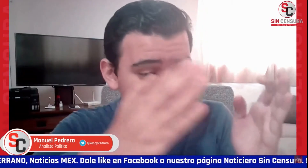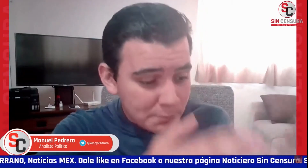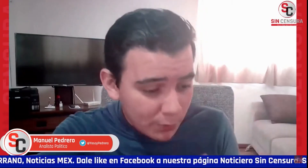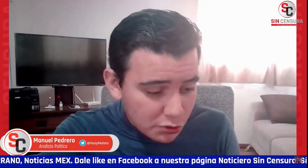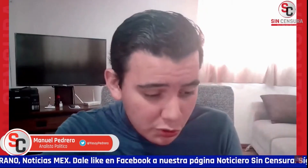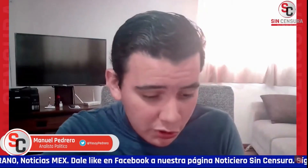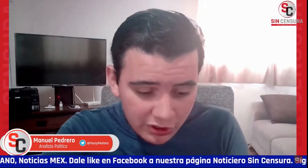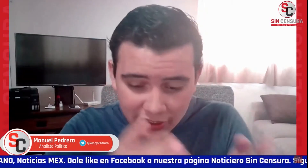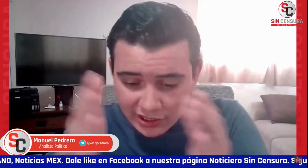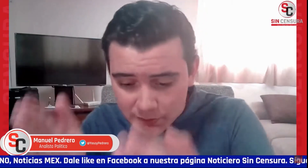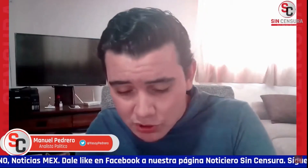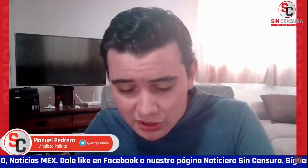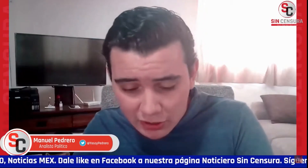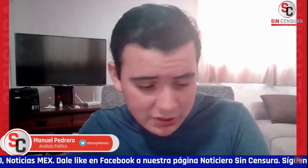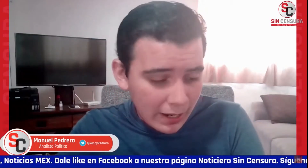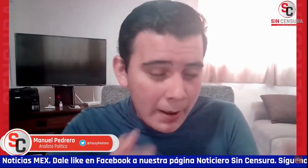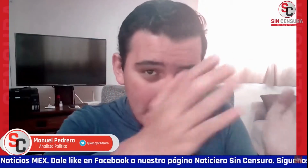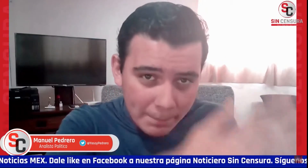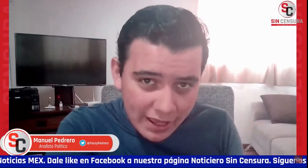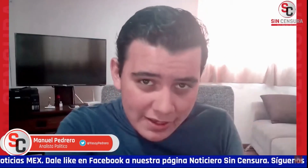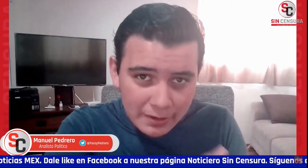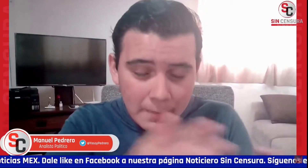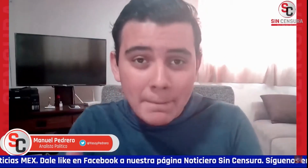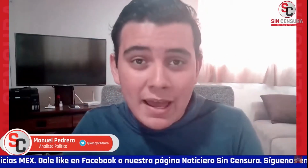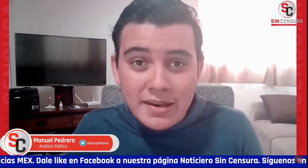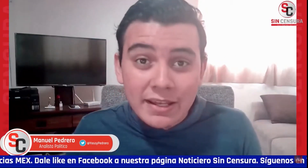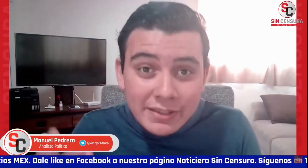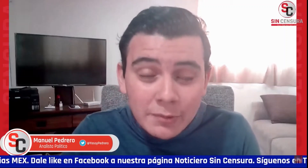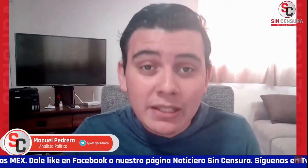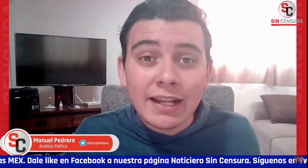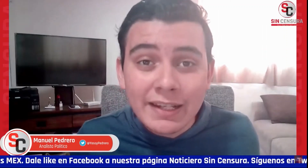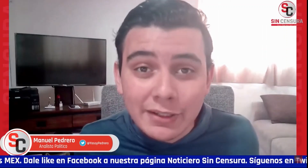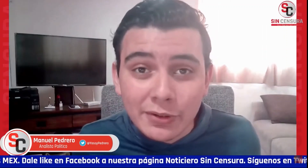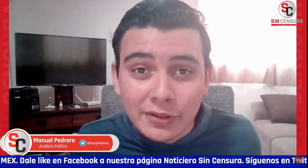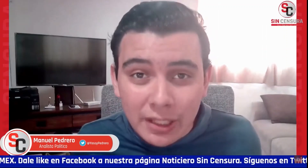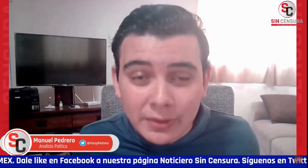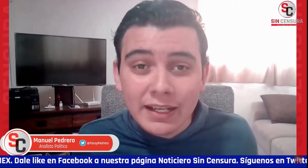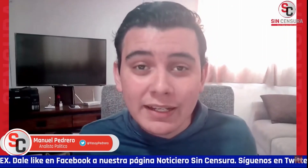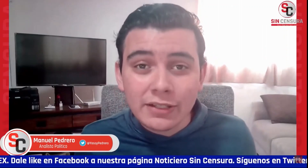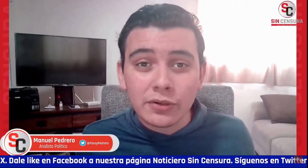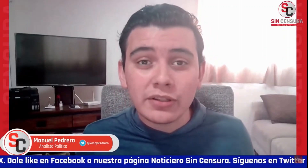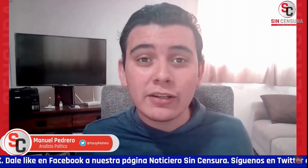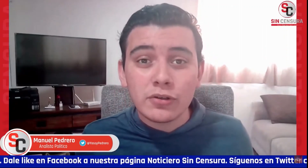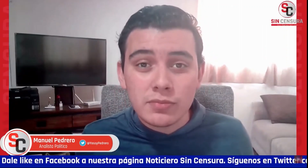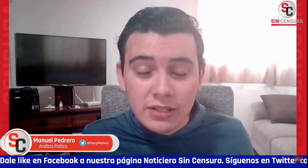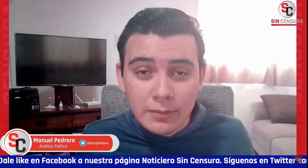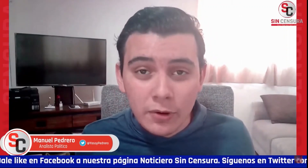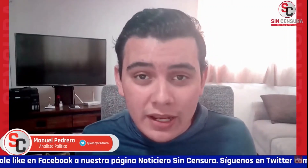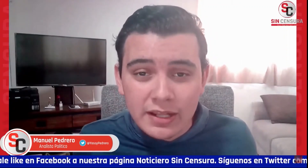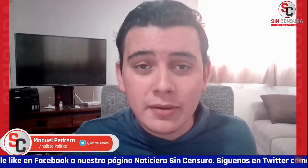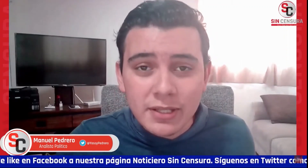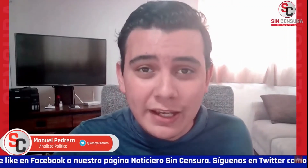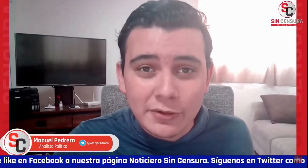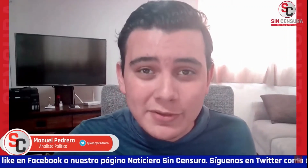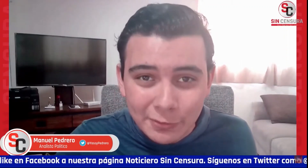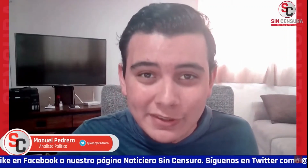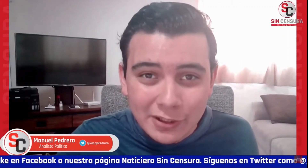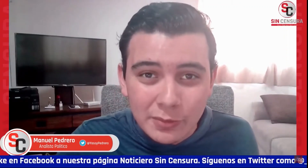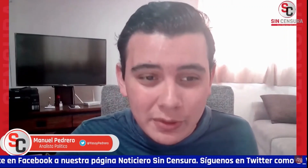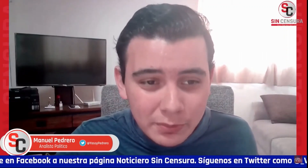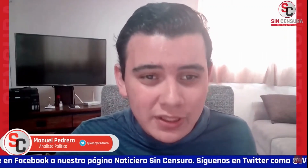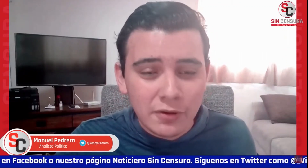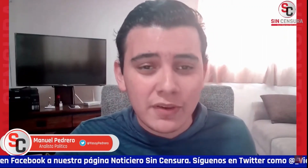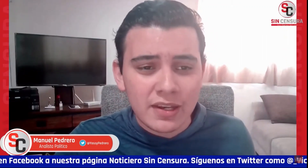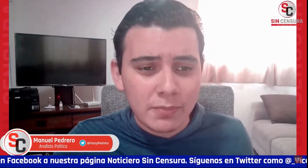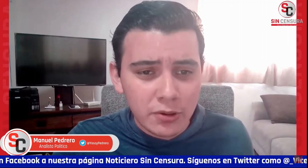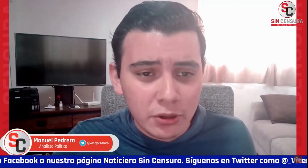eso, esposa, o sea, padre, madre y también el hijo de Moreira y de Villano se encuentra